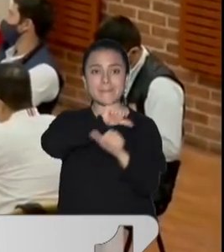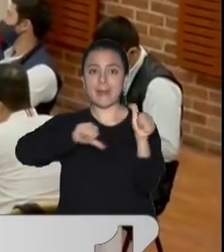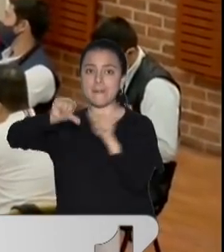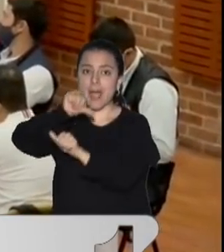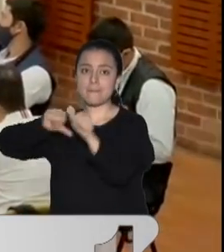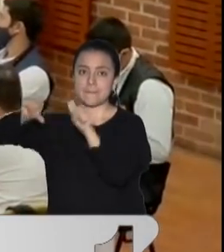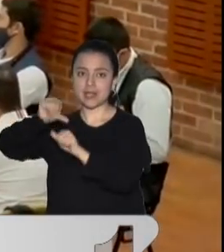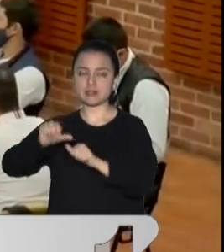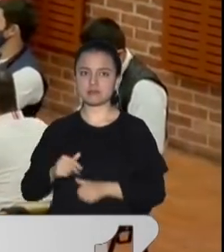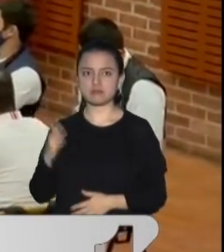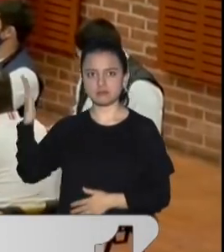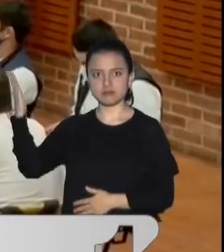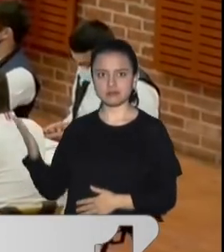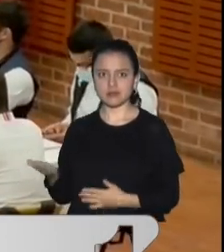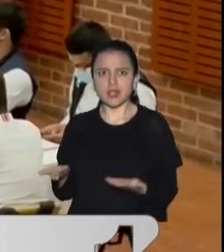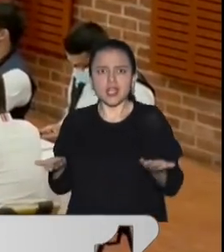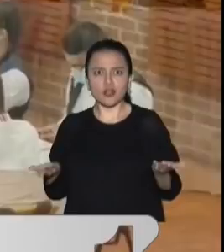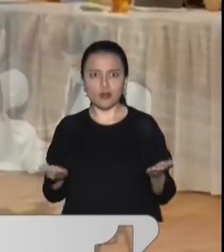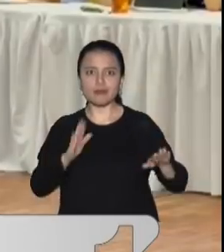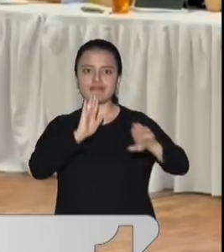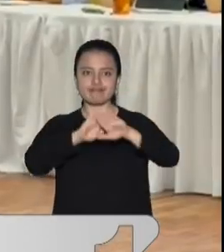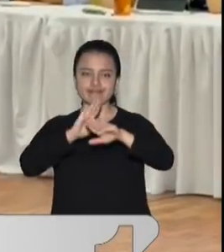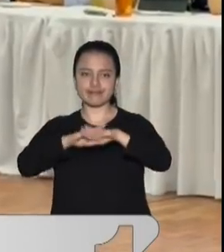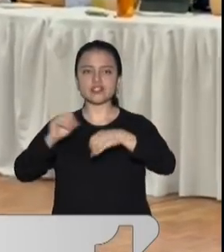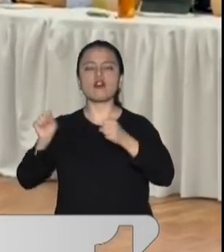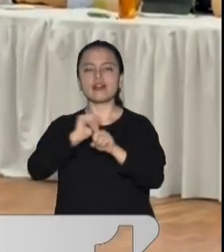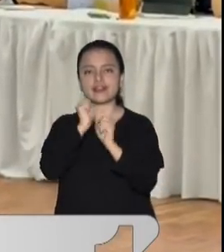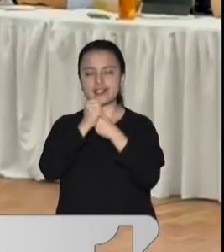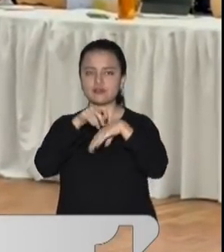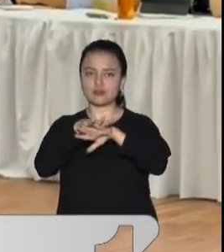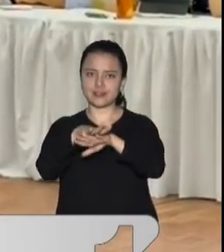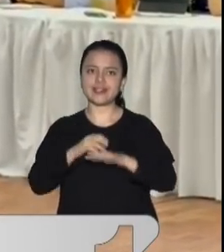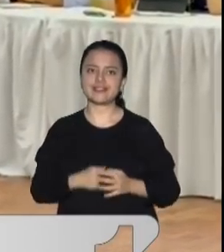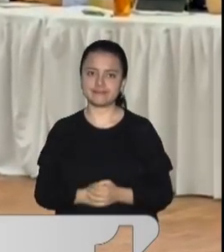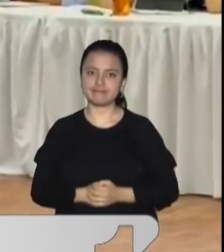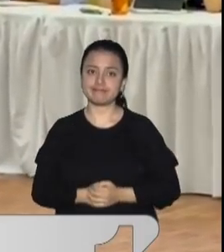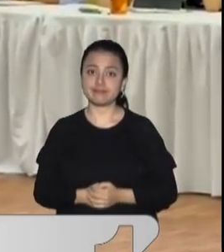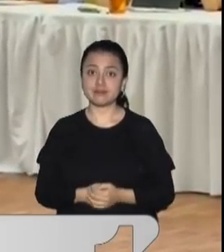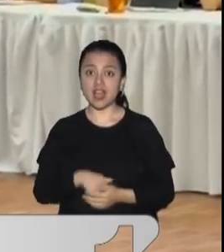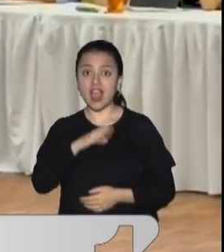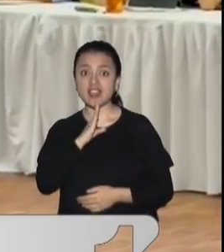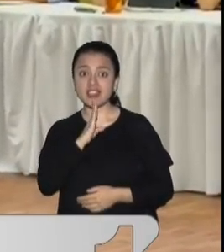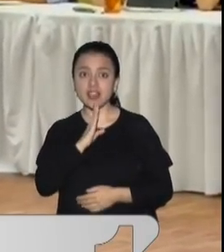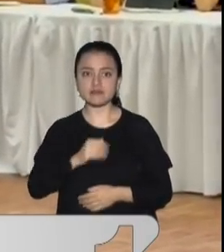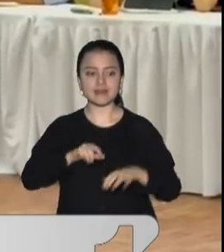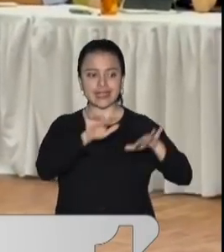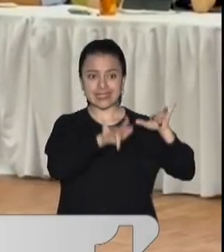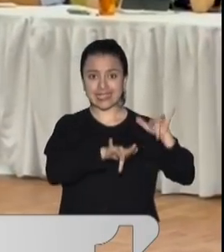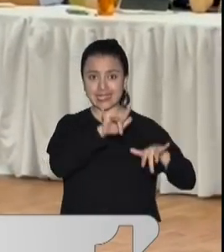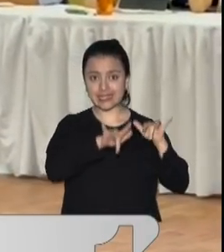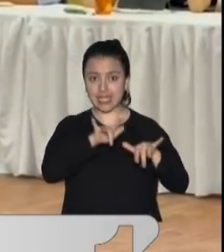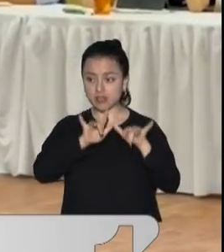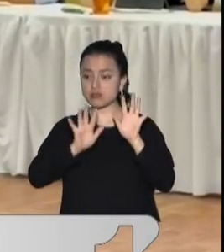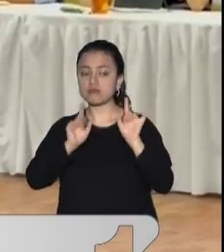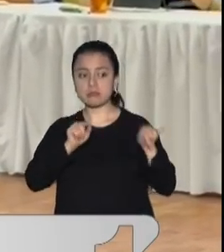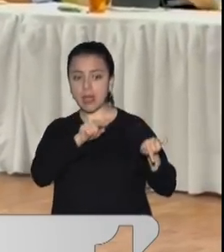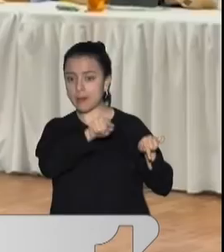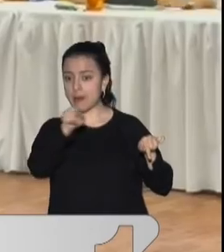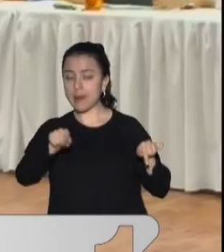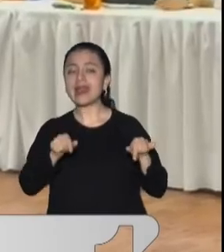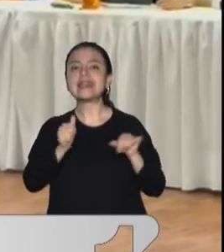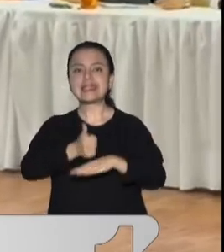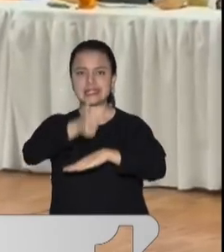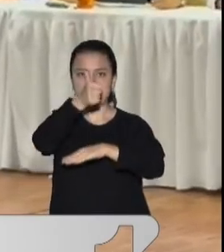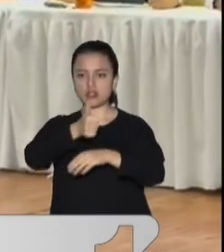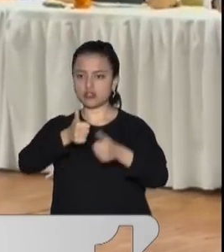Cali, Jorge Iván Ospina, anunció que le pidió la renuncia a todos sus secretarios y directores del despacho, además de la destinación de recursos